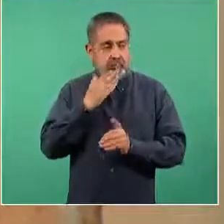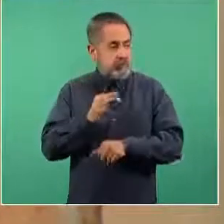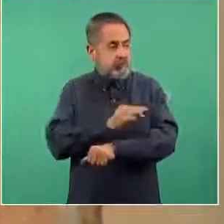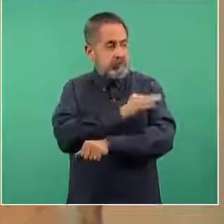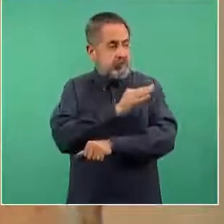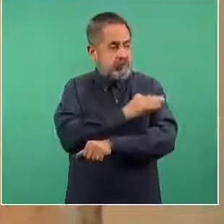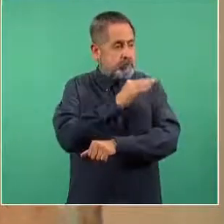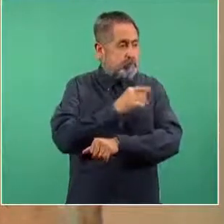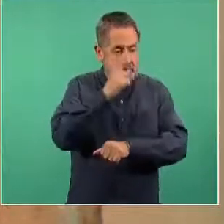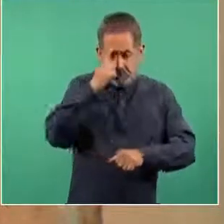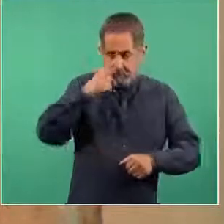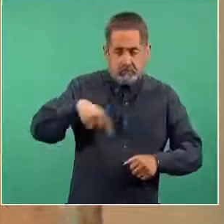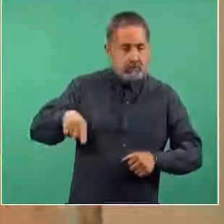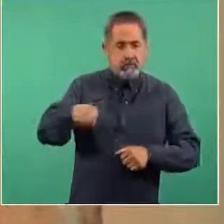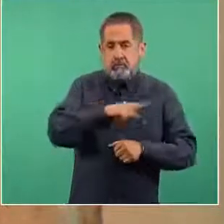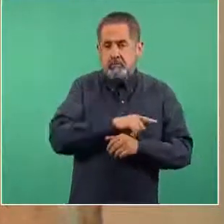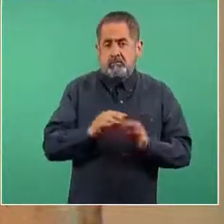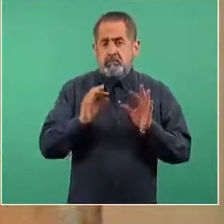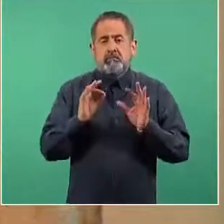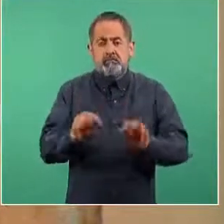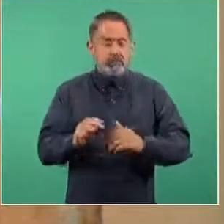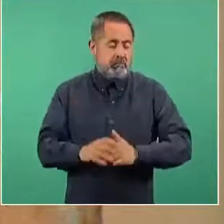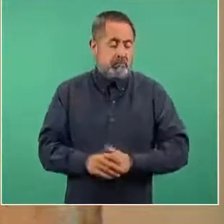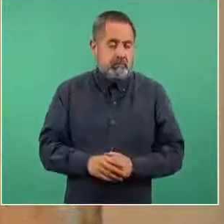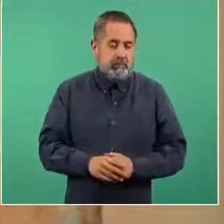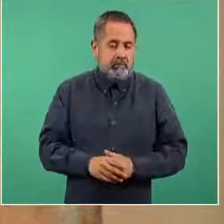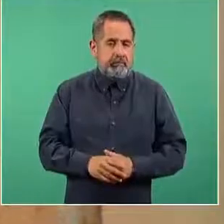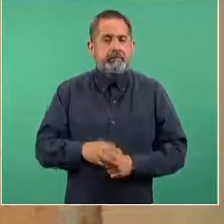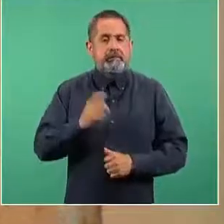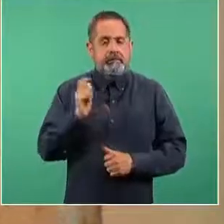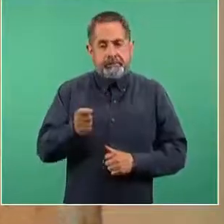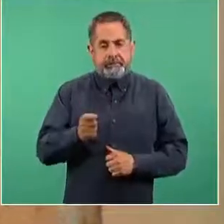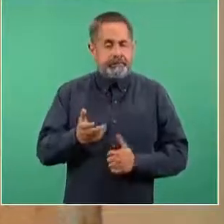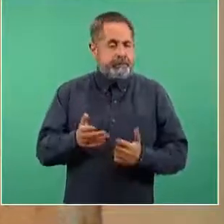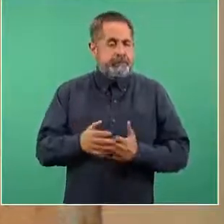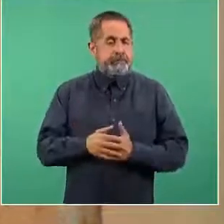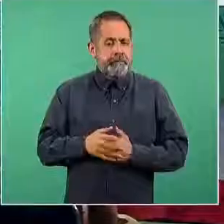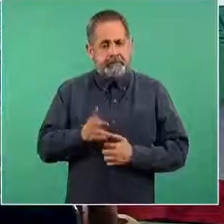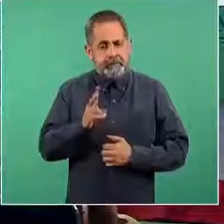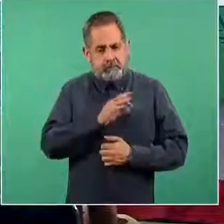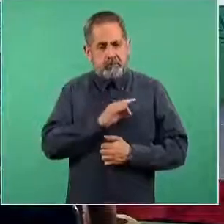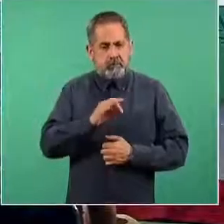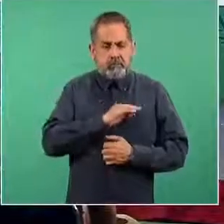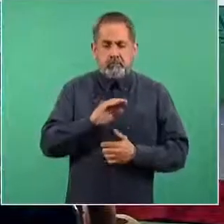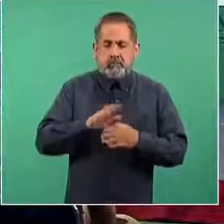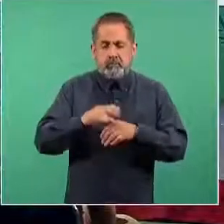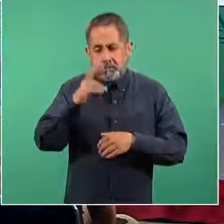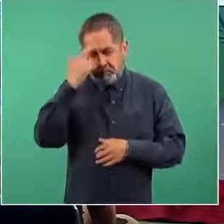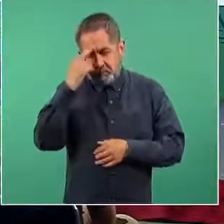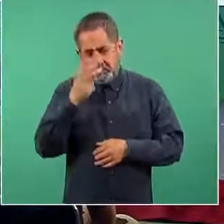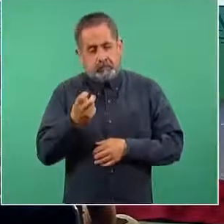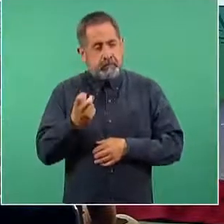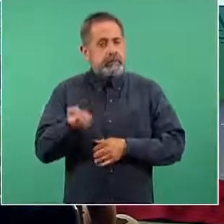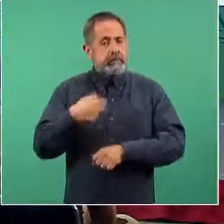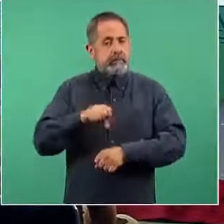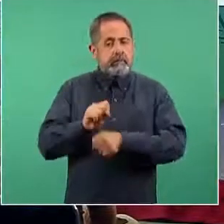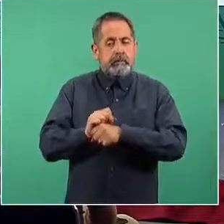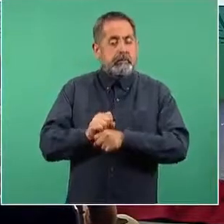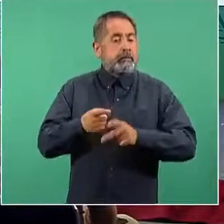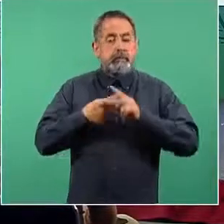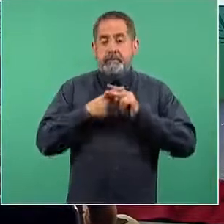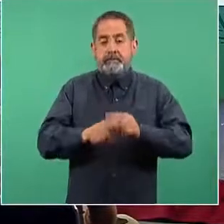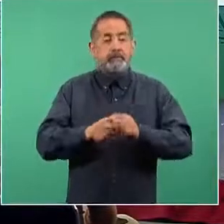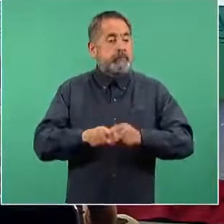habían alcanzado previamente por la vacunación. Esto obviamente está siendo posible porque, si ustedes recuerdan, esta semana inició